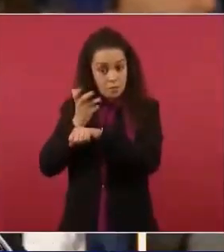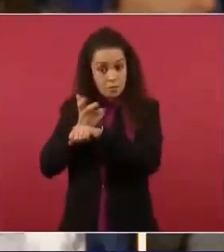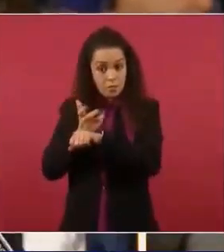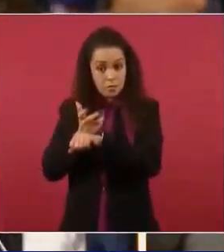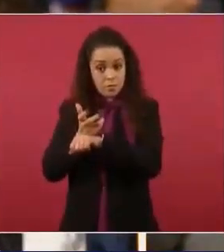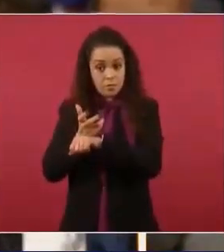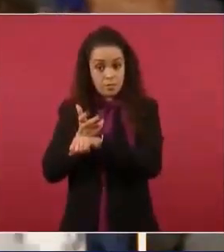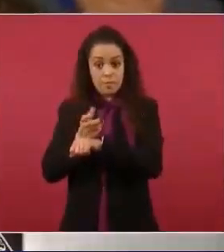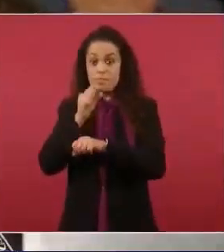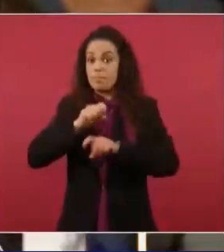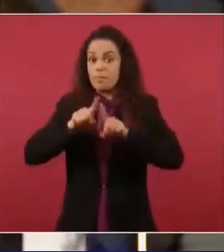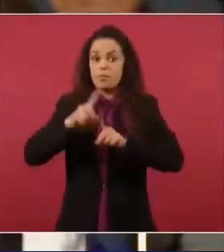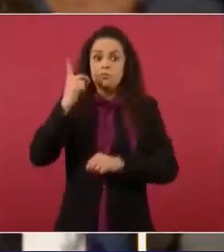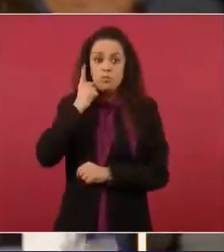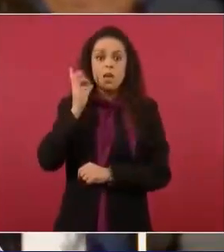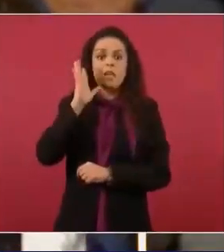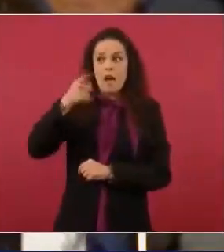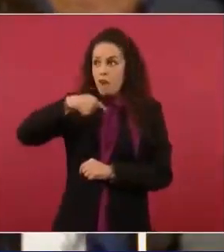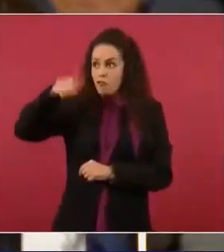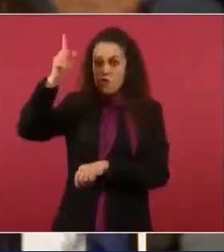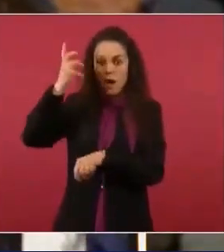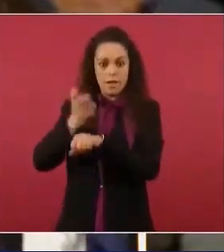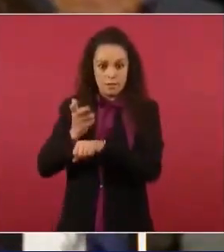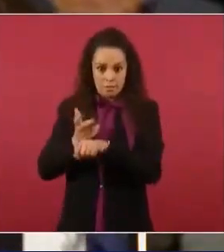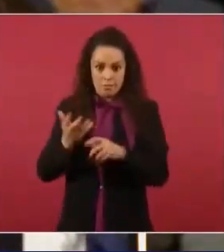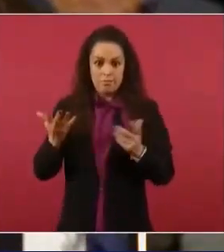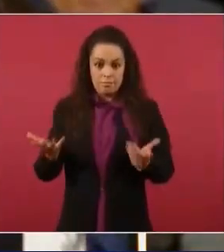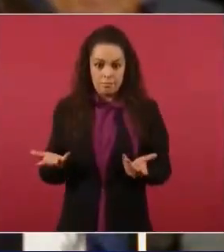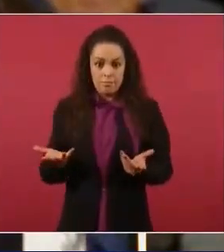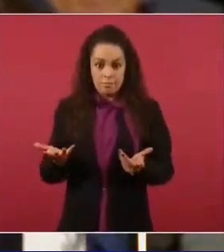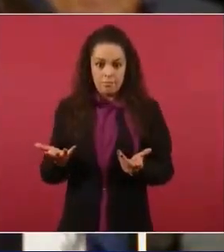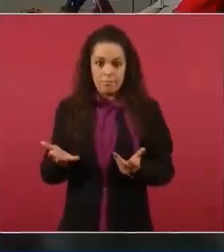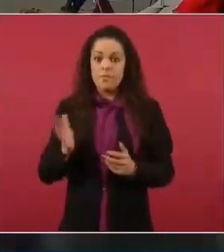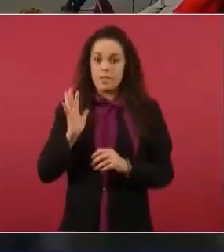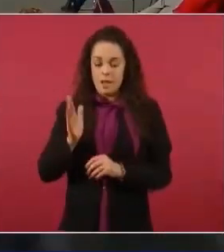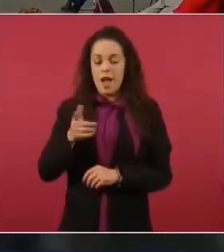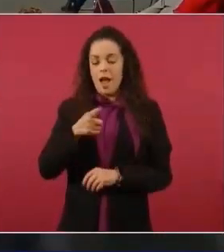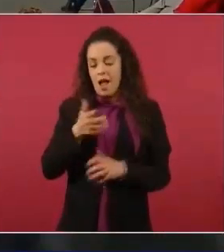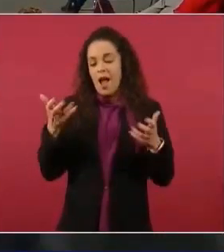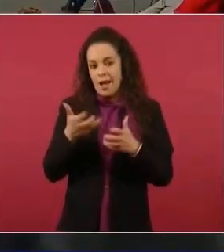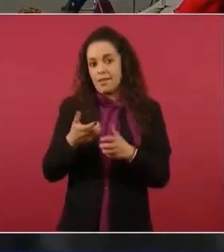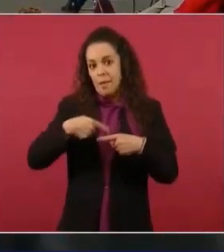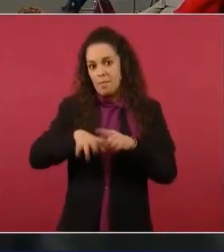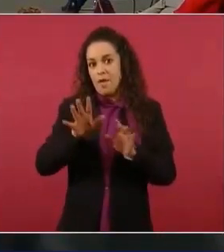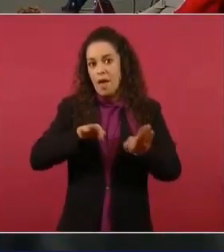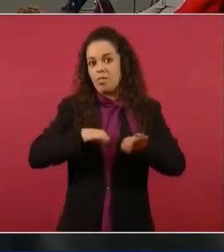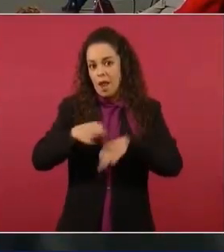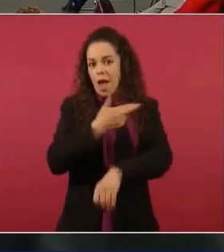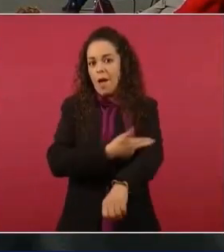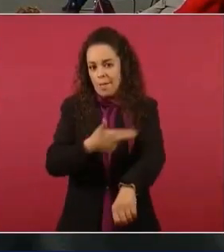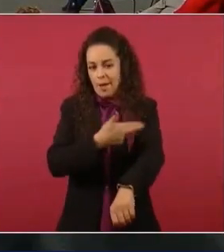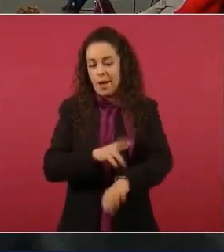y diputados también. Entonces, bueno, que ellos ya se están poniendo a trabajar. Sí. Presidente, por otra parte, fíjese